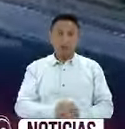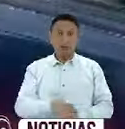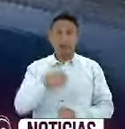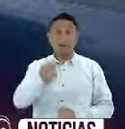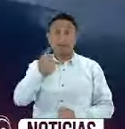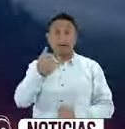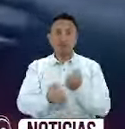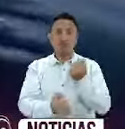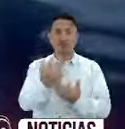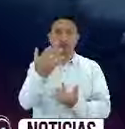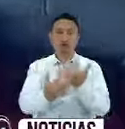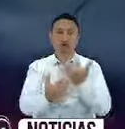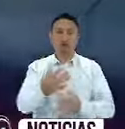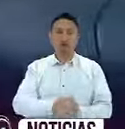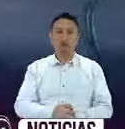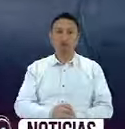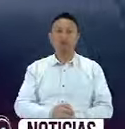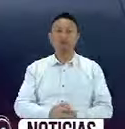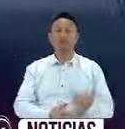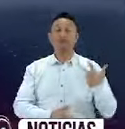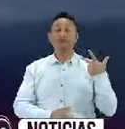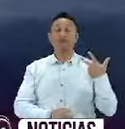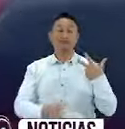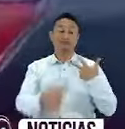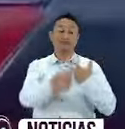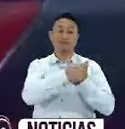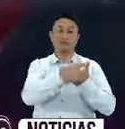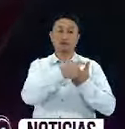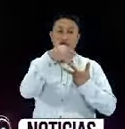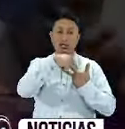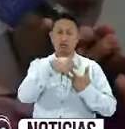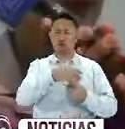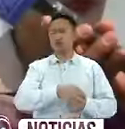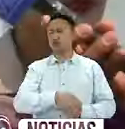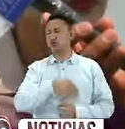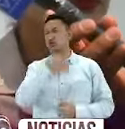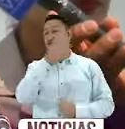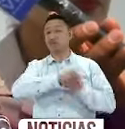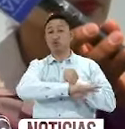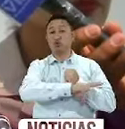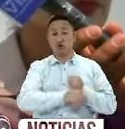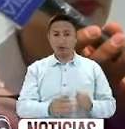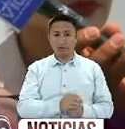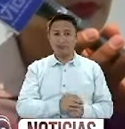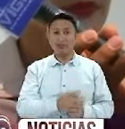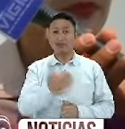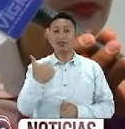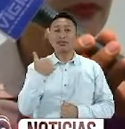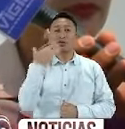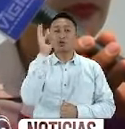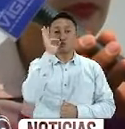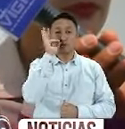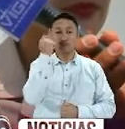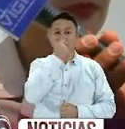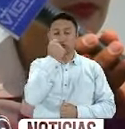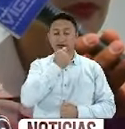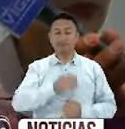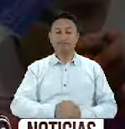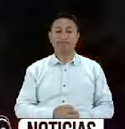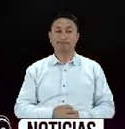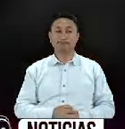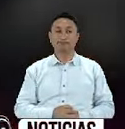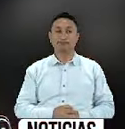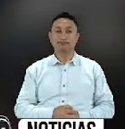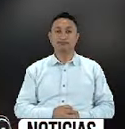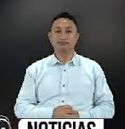prendan fuego. De los detenidos, uno tiene su hoja de vida manchada. Por robo y tenencia de sustancias sujetas a